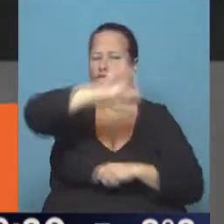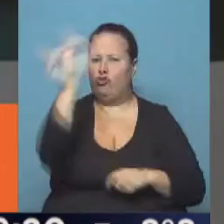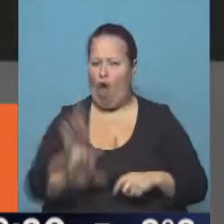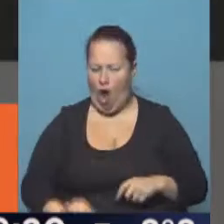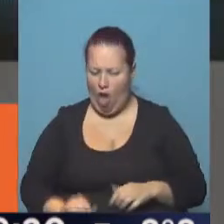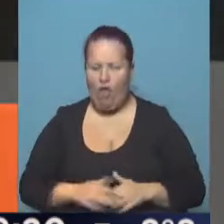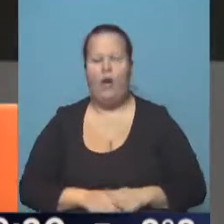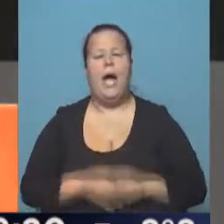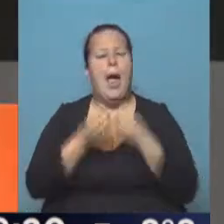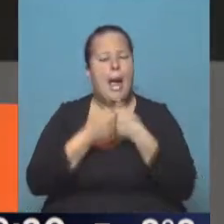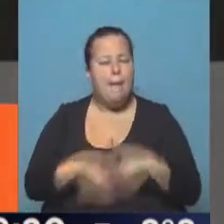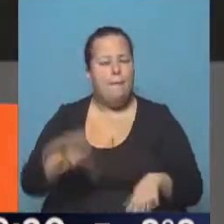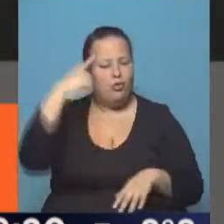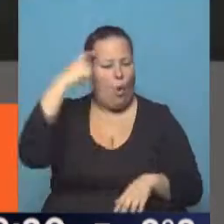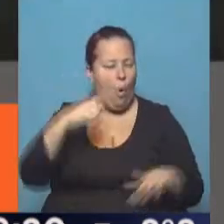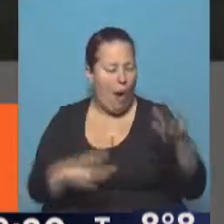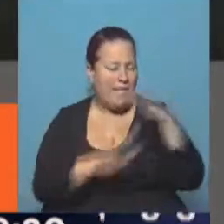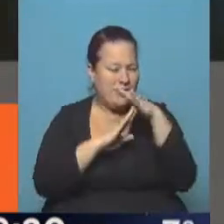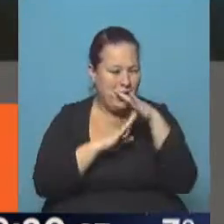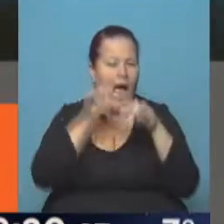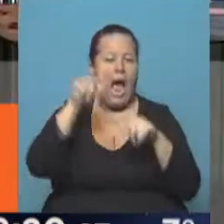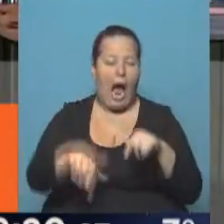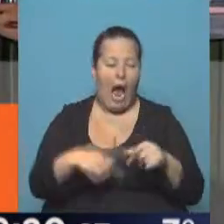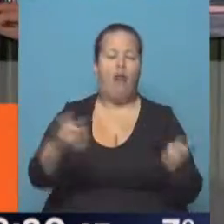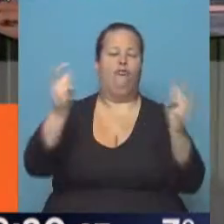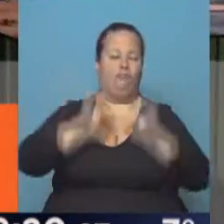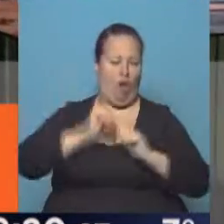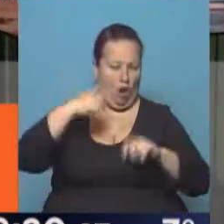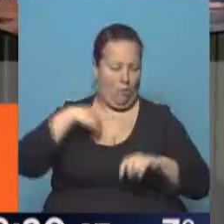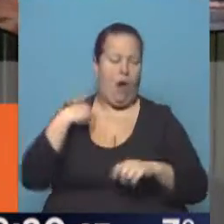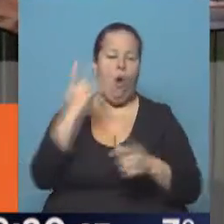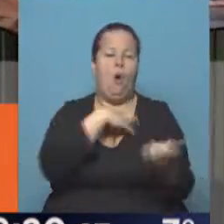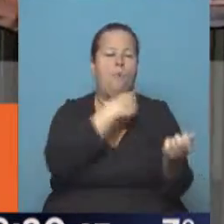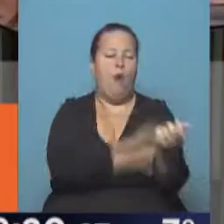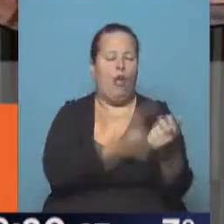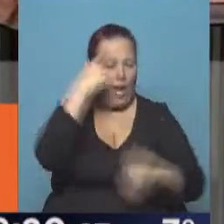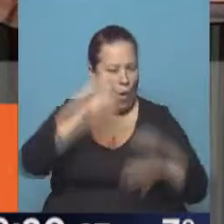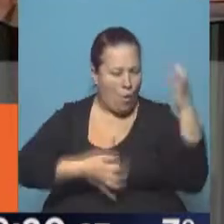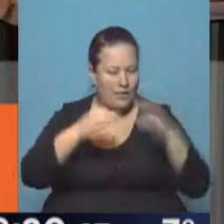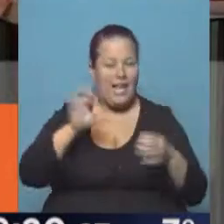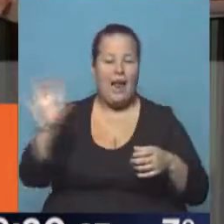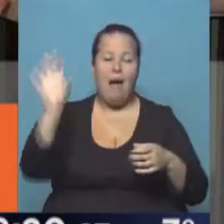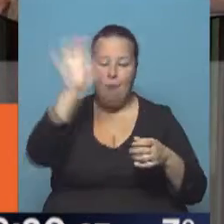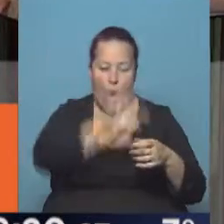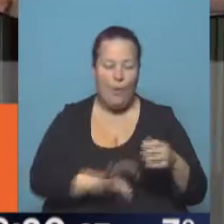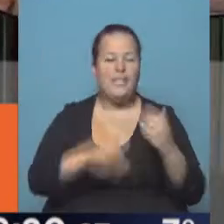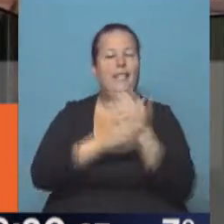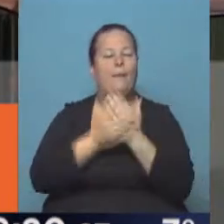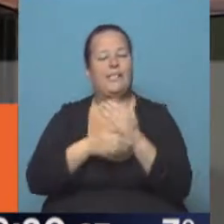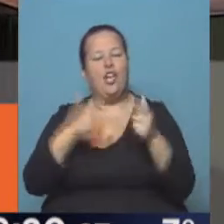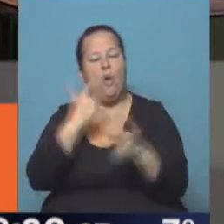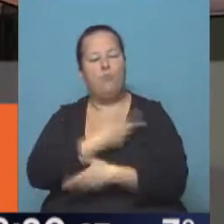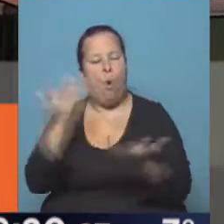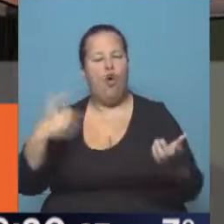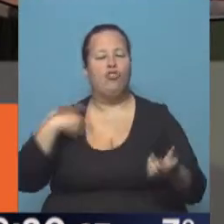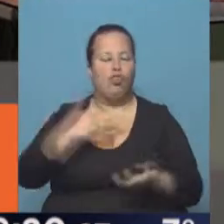sí, que empezó la Corte Suprema de Justicia, y ahora nosotros, cada poder judicial de las provincias y los ministerios públicos, o